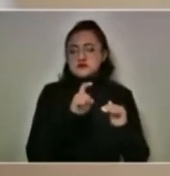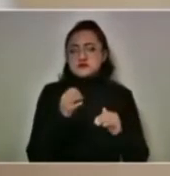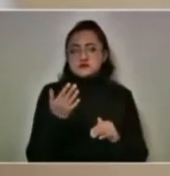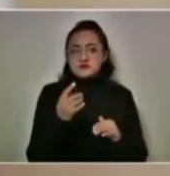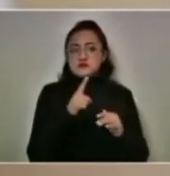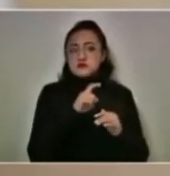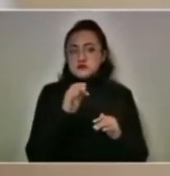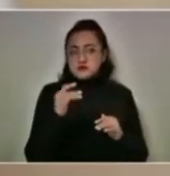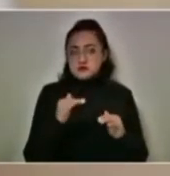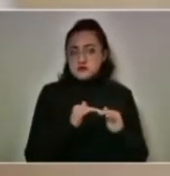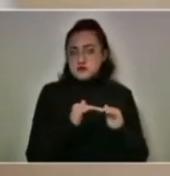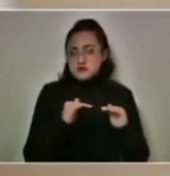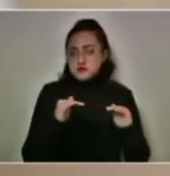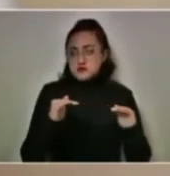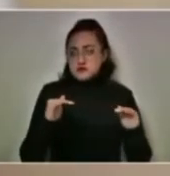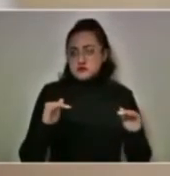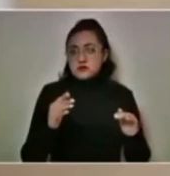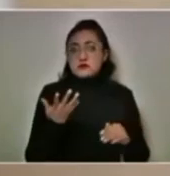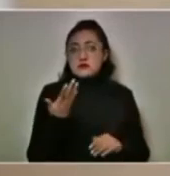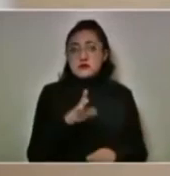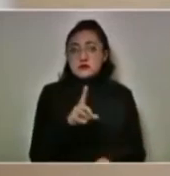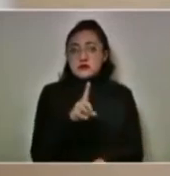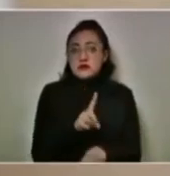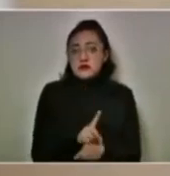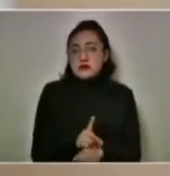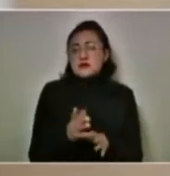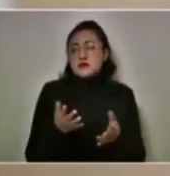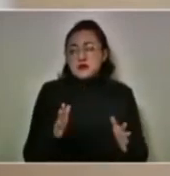150 por 10 días.